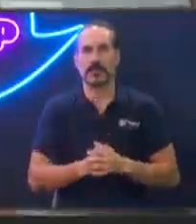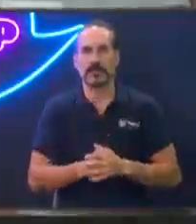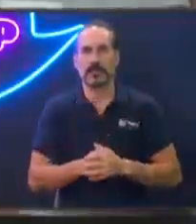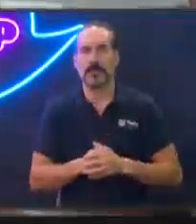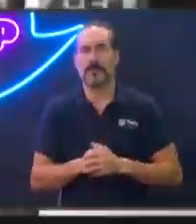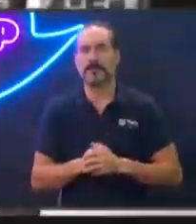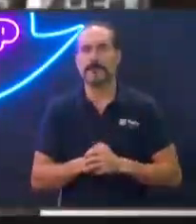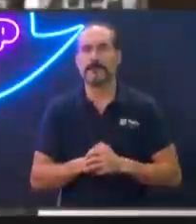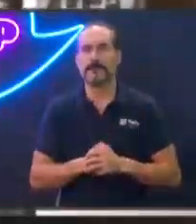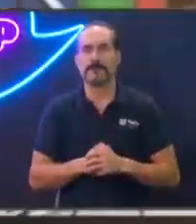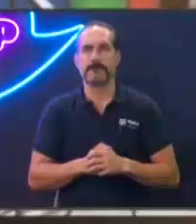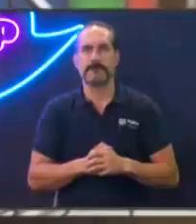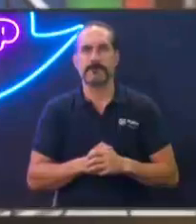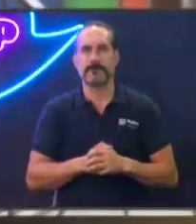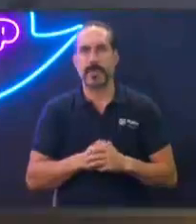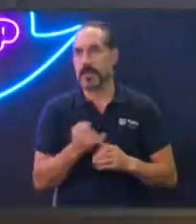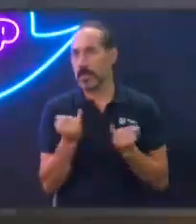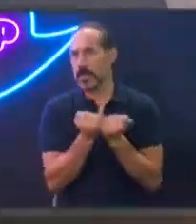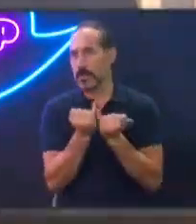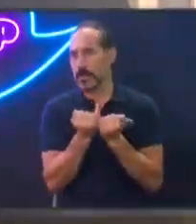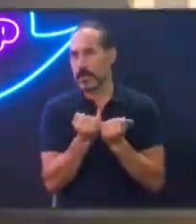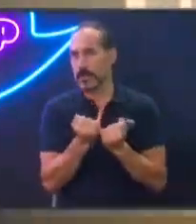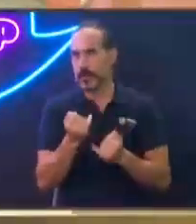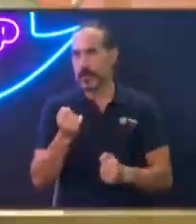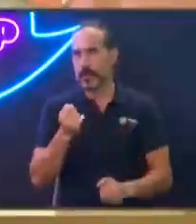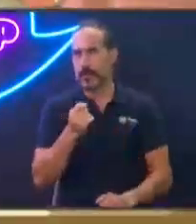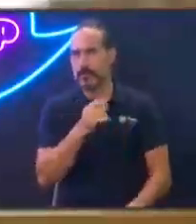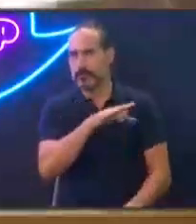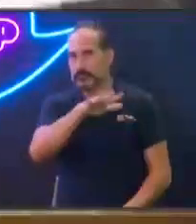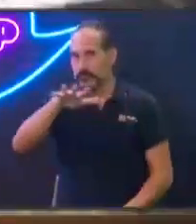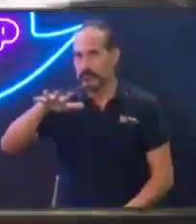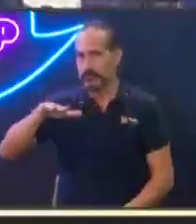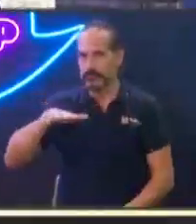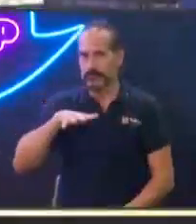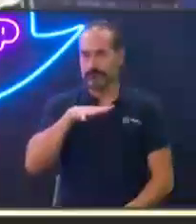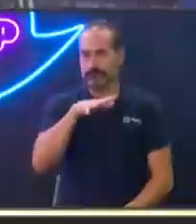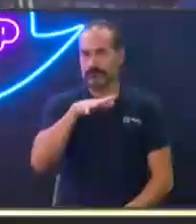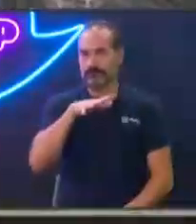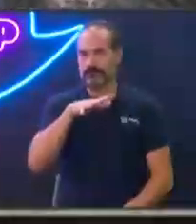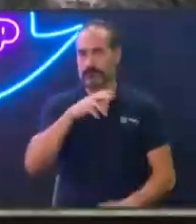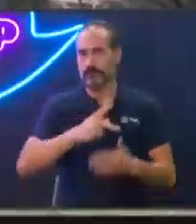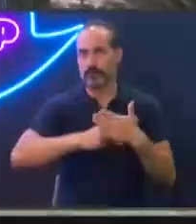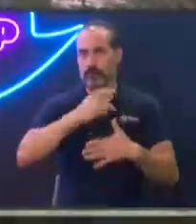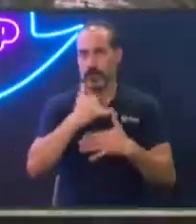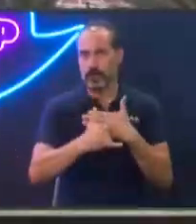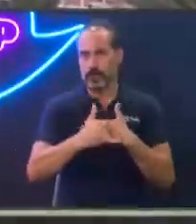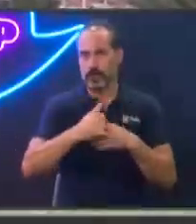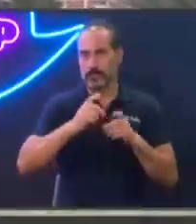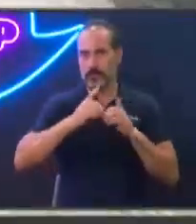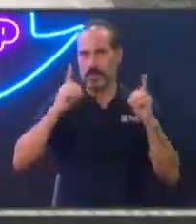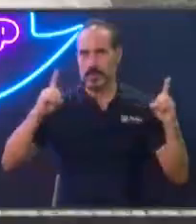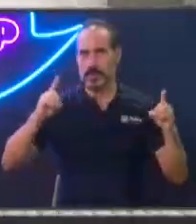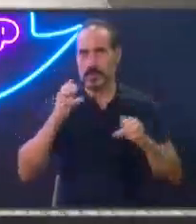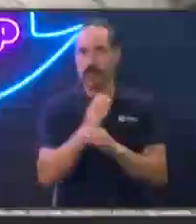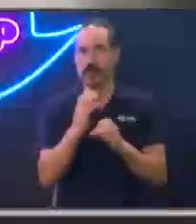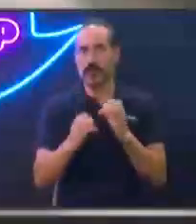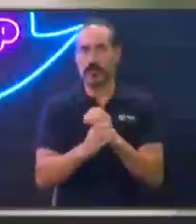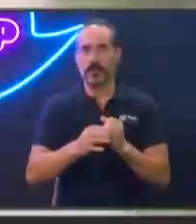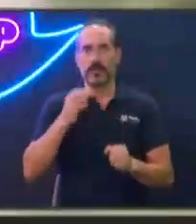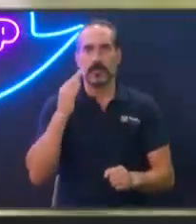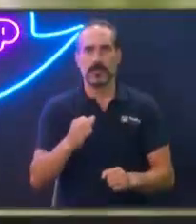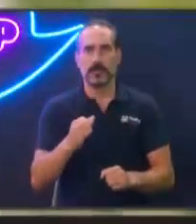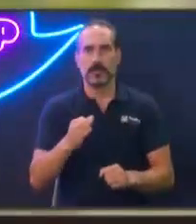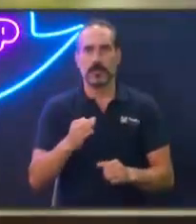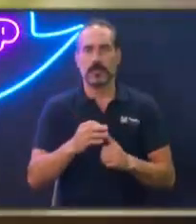actividades sino que además concibe su aplicación como un instrumento para el desarrollo de la filosofía institucional y